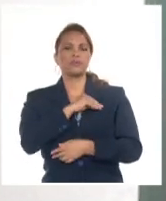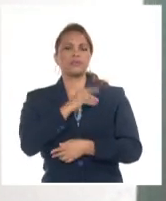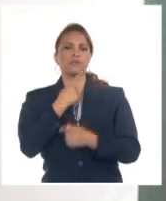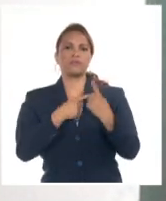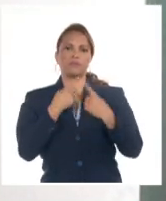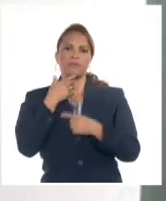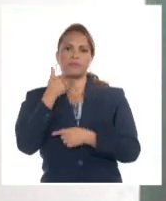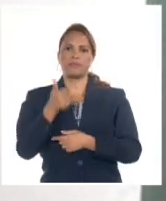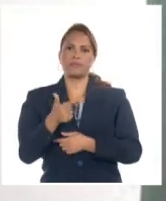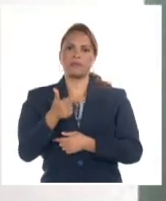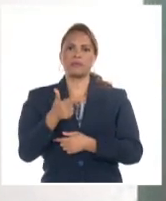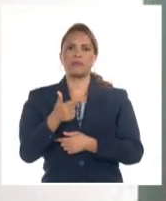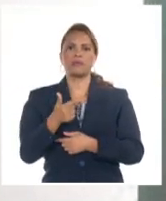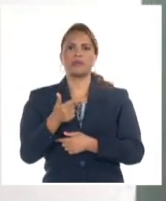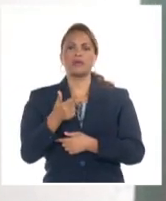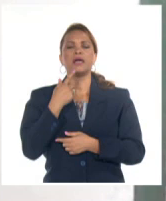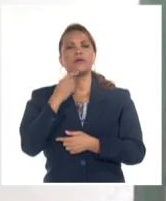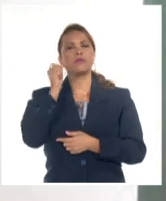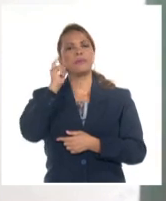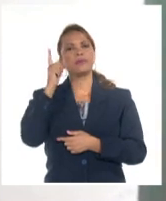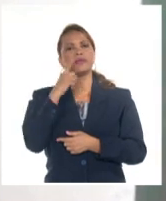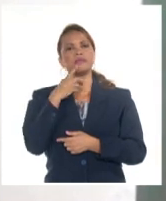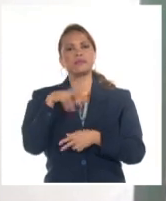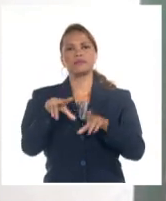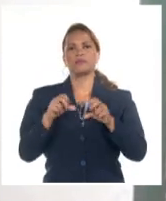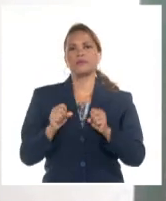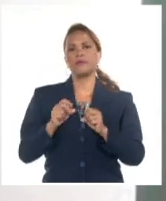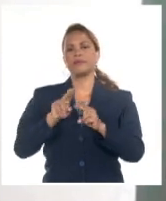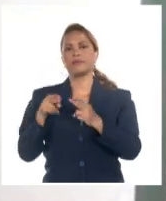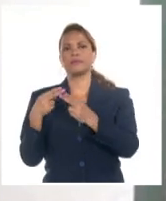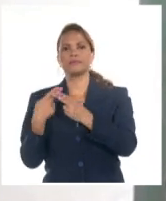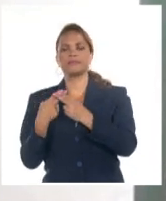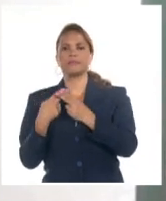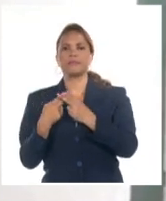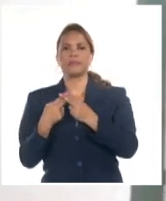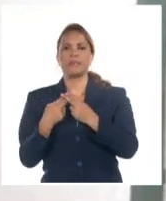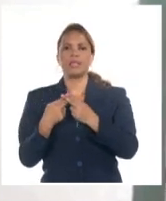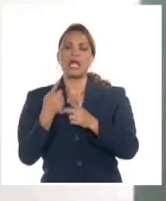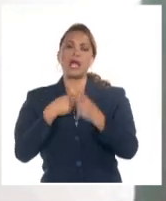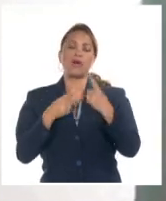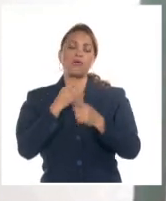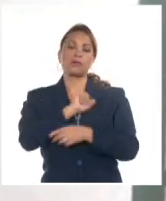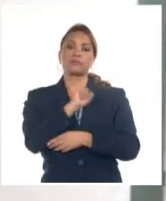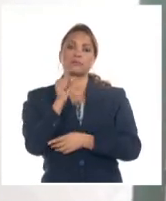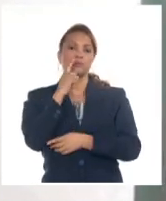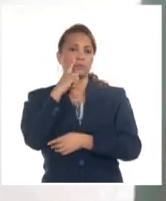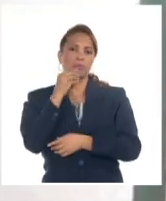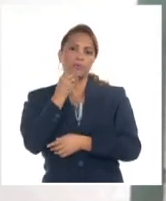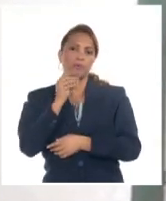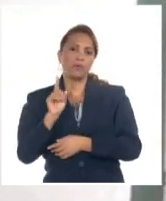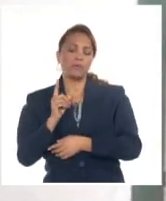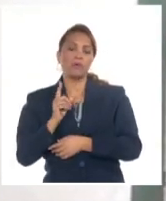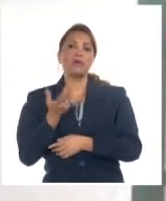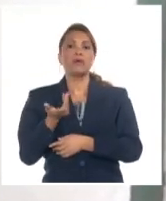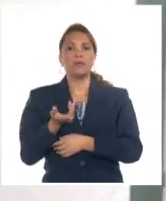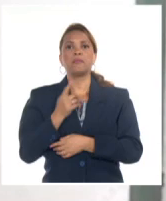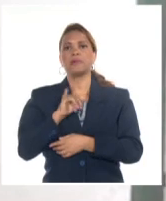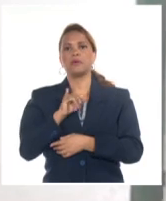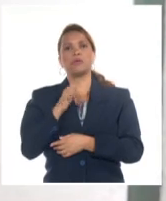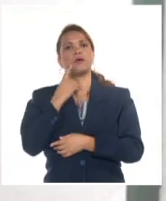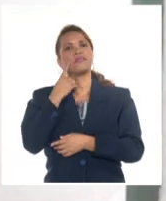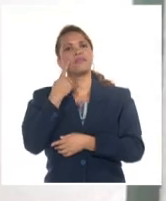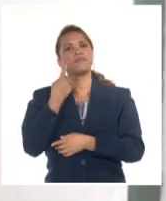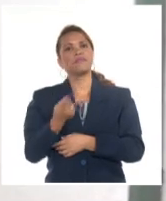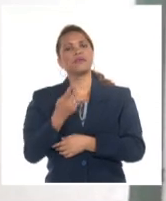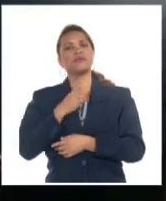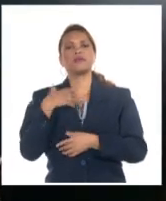es una experiencia más que tengo como atleta. A pesar de que no pudimos pasar a la final, creo que se me dio la motivación en los